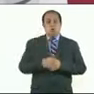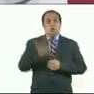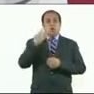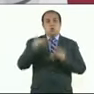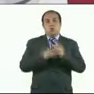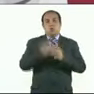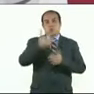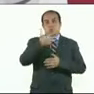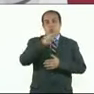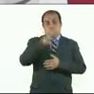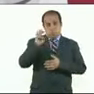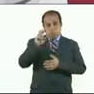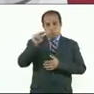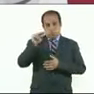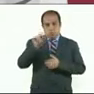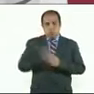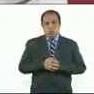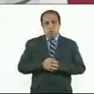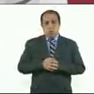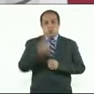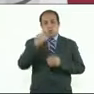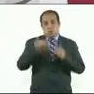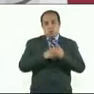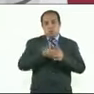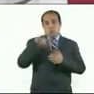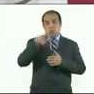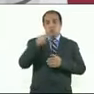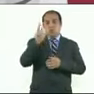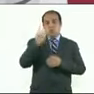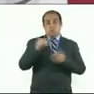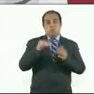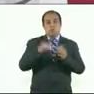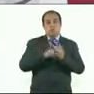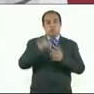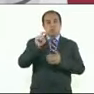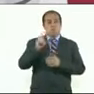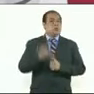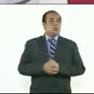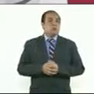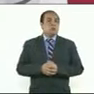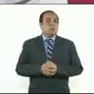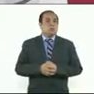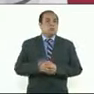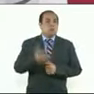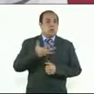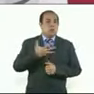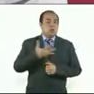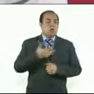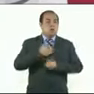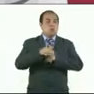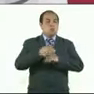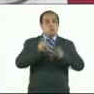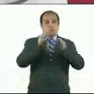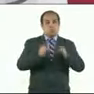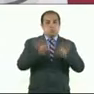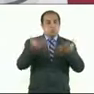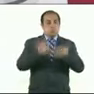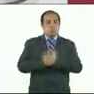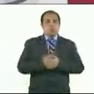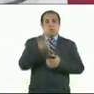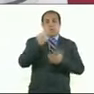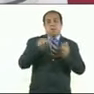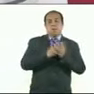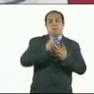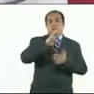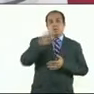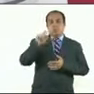4.380 en el 18, en el 20, que es el siguiente censo oficial que ellos hacen, es de